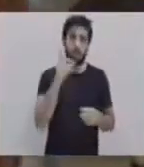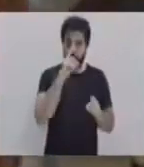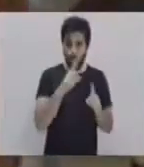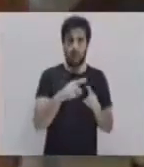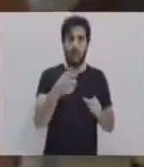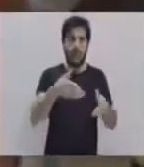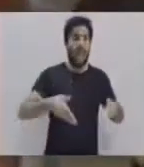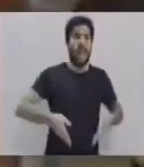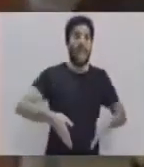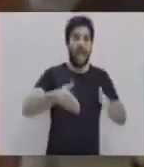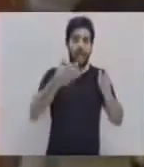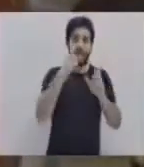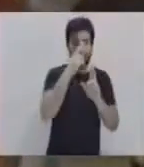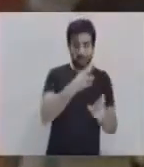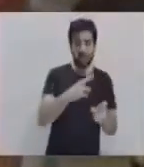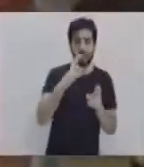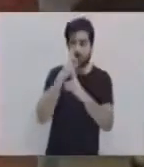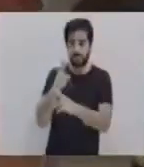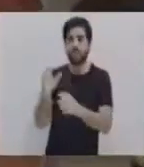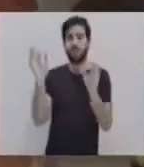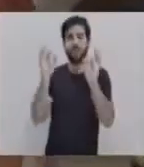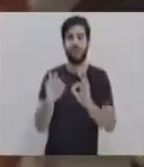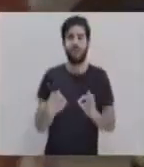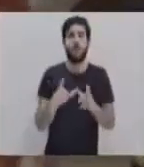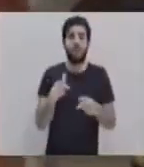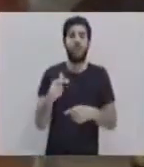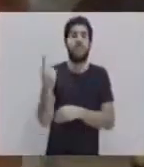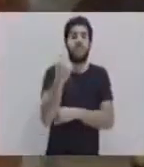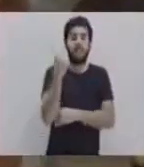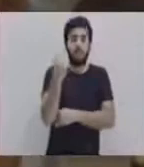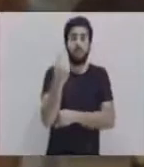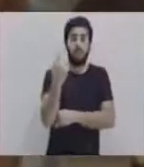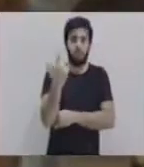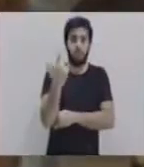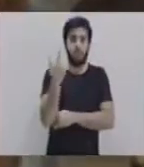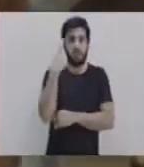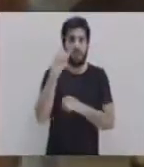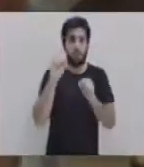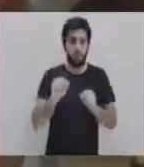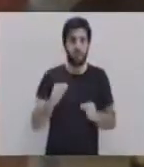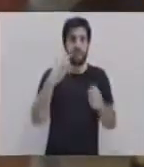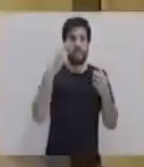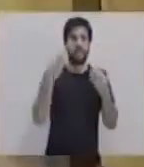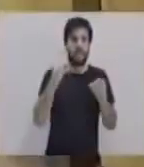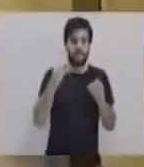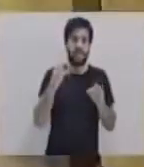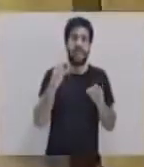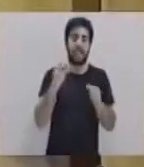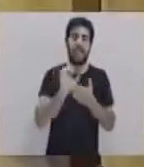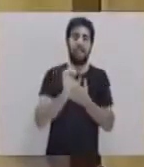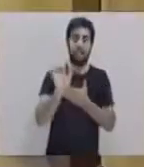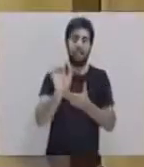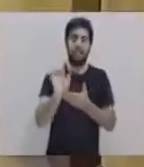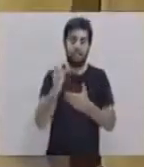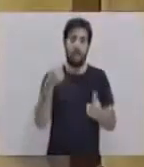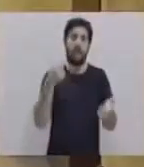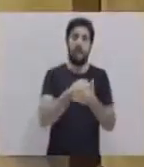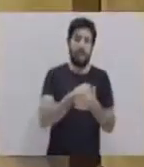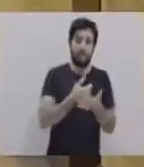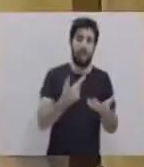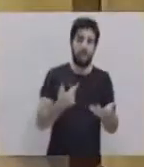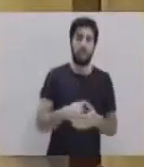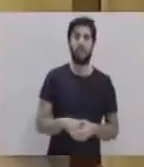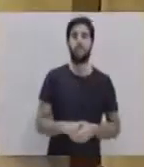calle, ¿verdad? Y que son factores que pueden ser esenciales para tratar de evitar en algún momento un accidente,